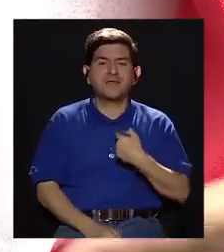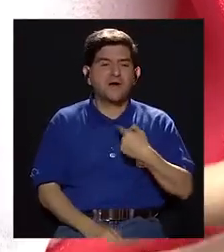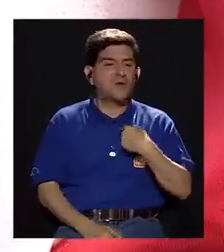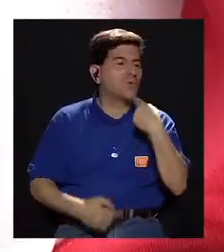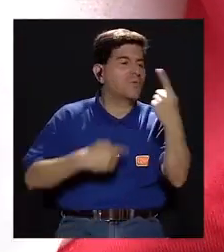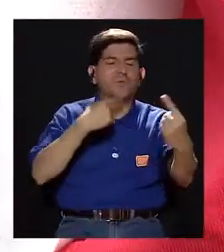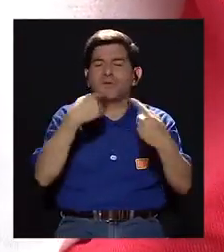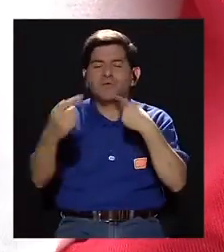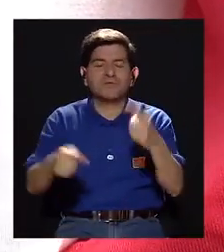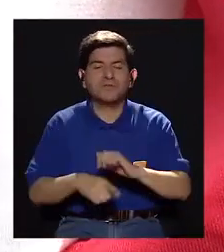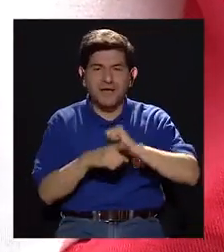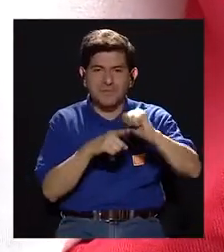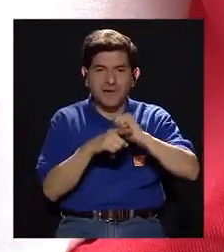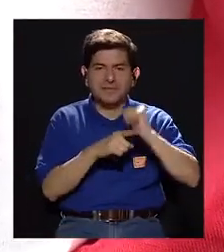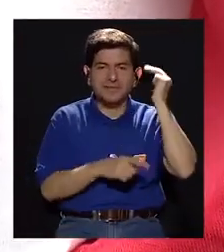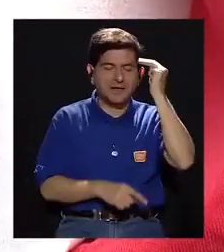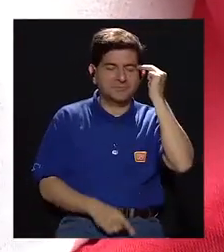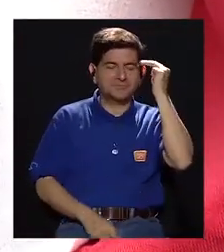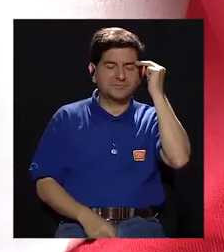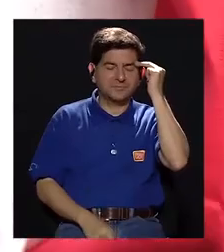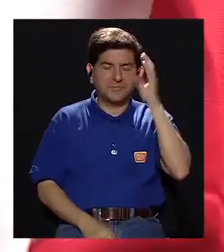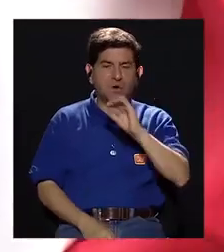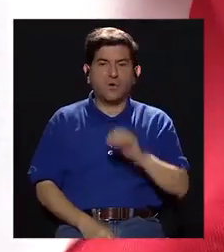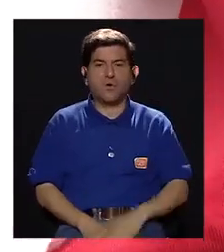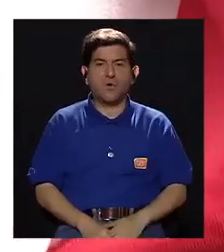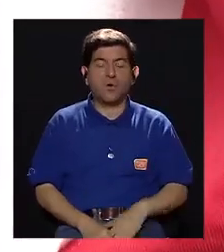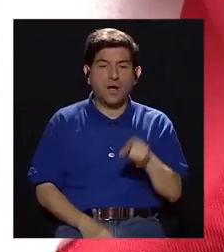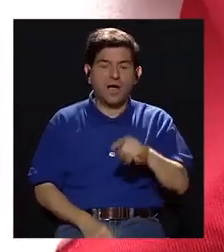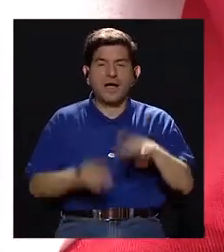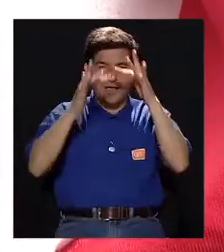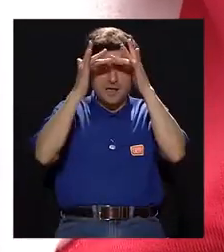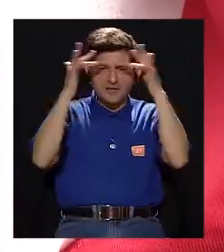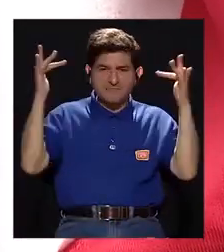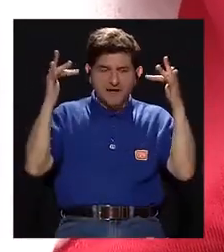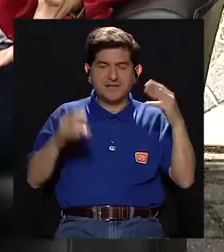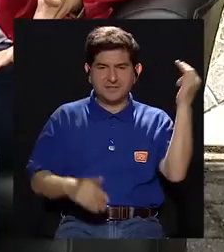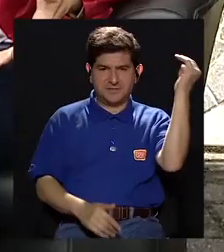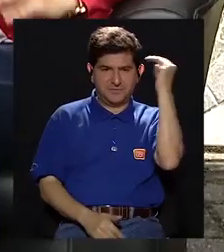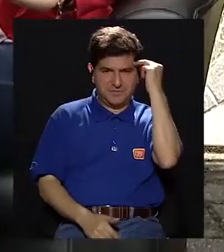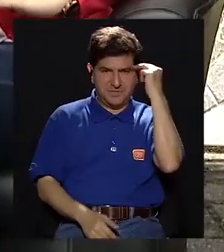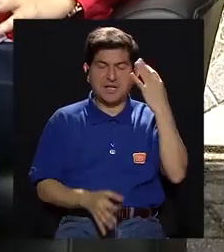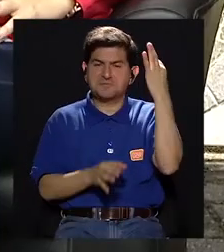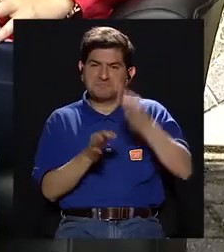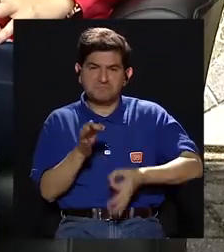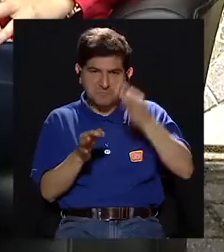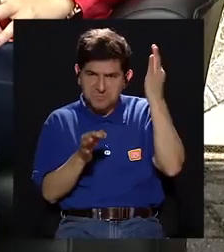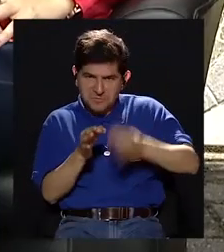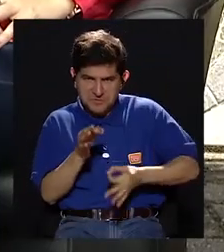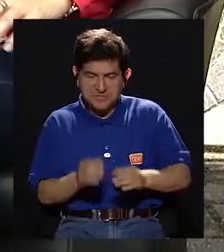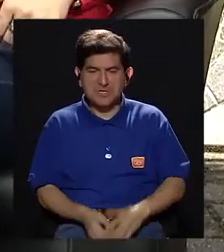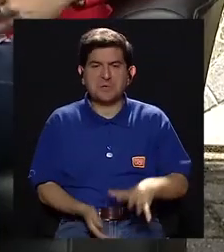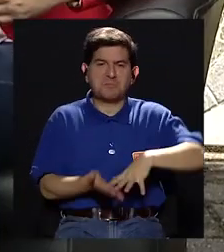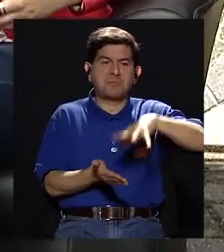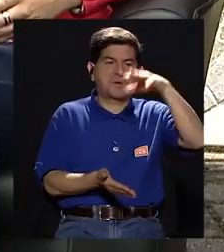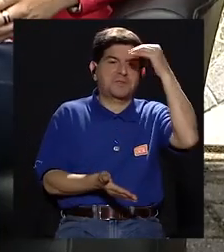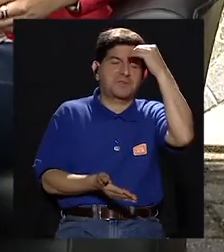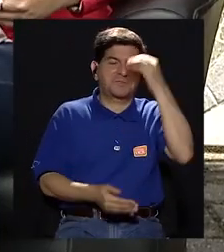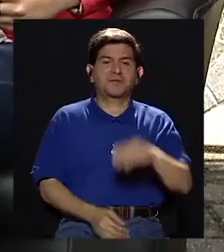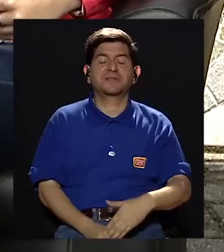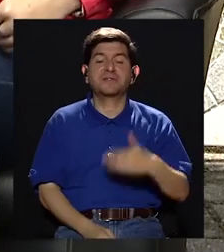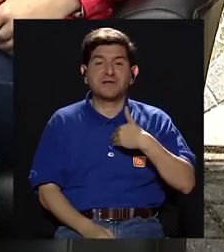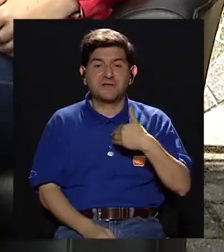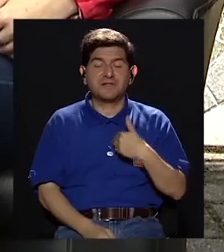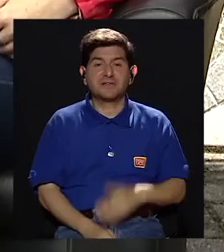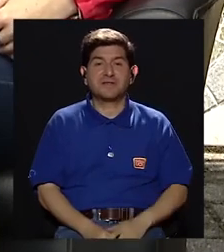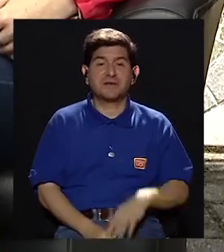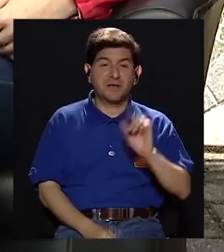es divulgar esta práctica de la meditación o un ejercicio de vacío mental, que es muy sencilla de aprender. De hecho,